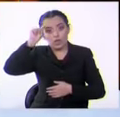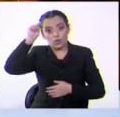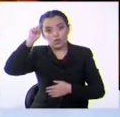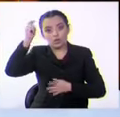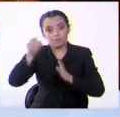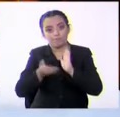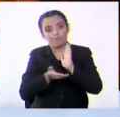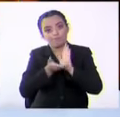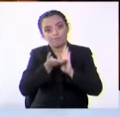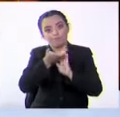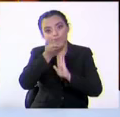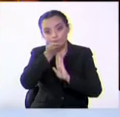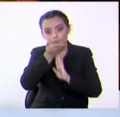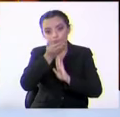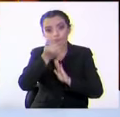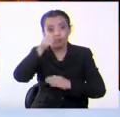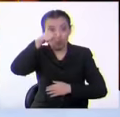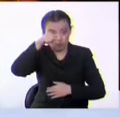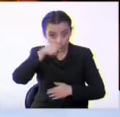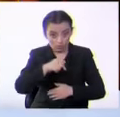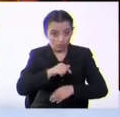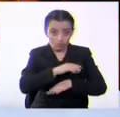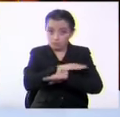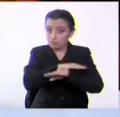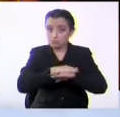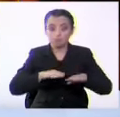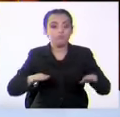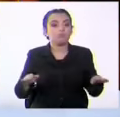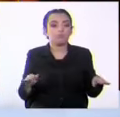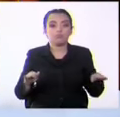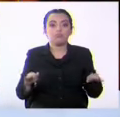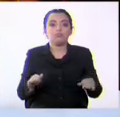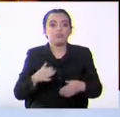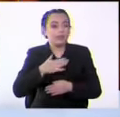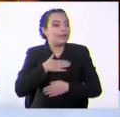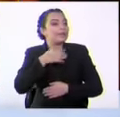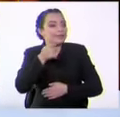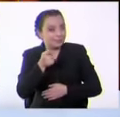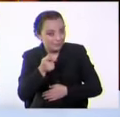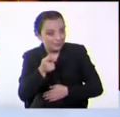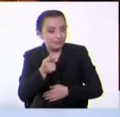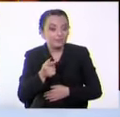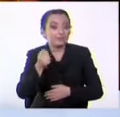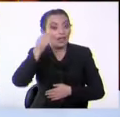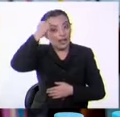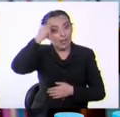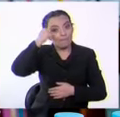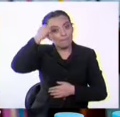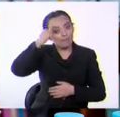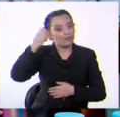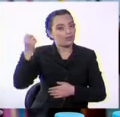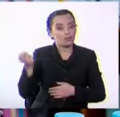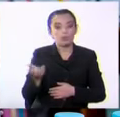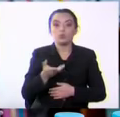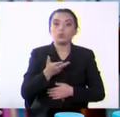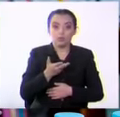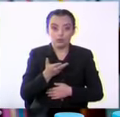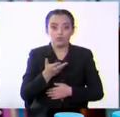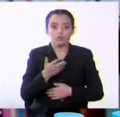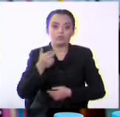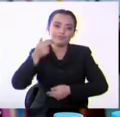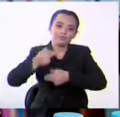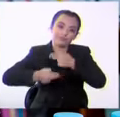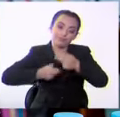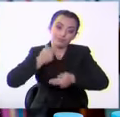ahora esto ha sido todo. Espero que te haya gustado, pero sobre todo que hayas aprendido algo nuevo. Continúa